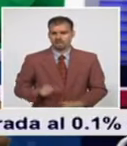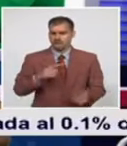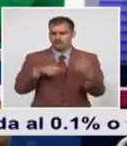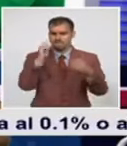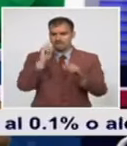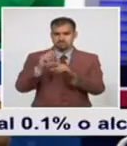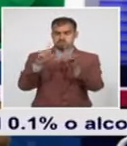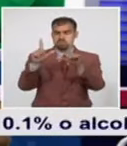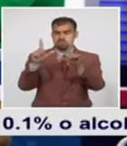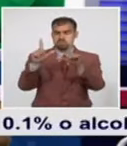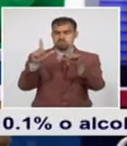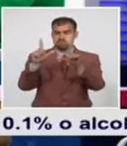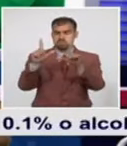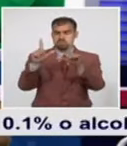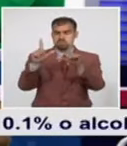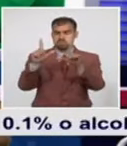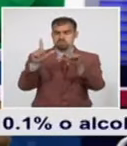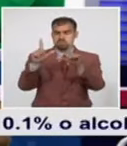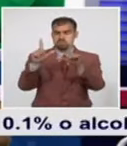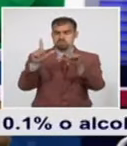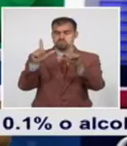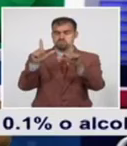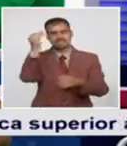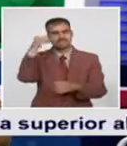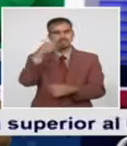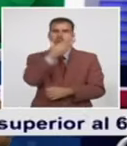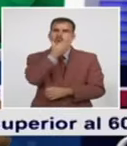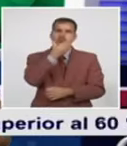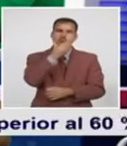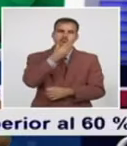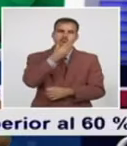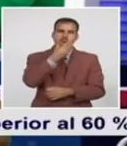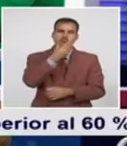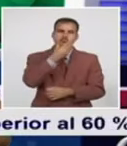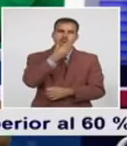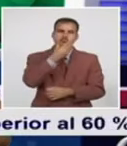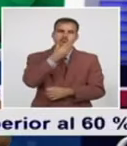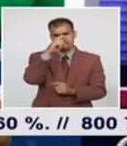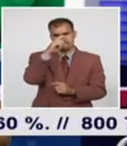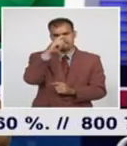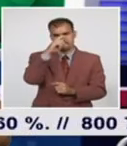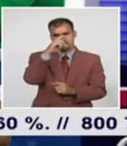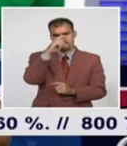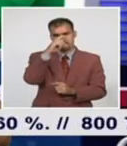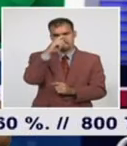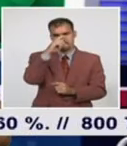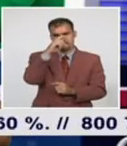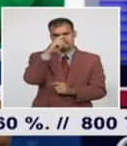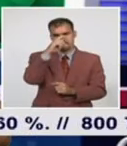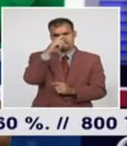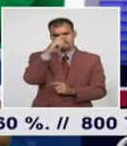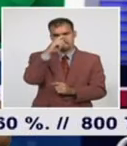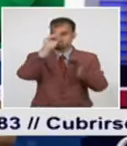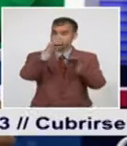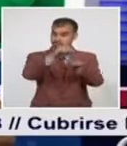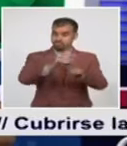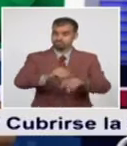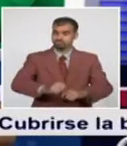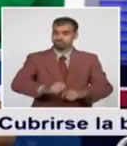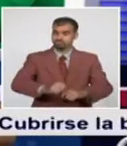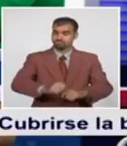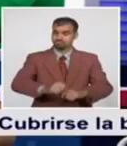el adolescente que habíamos dicho ayer, de 16 años, crítico, y lamentablemente